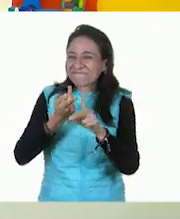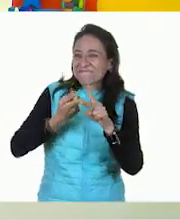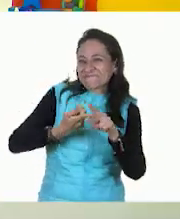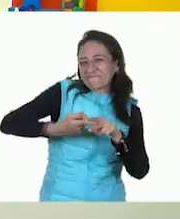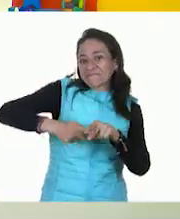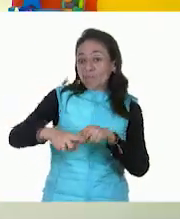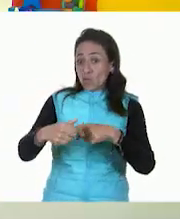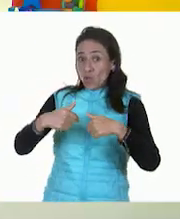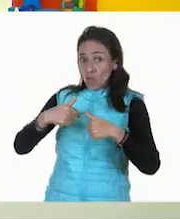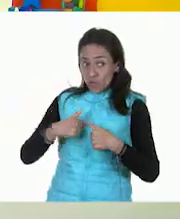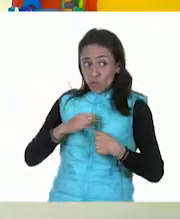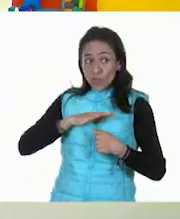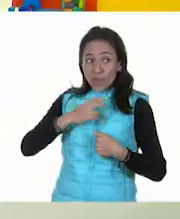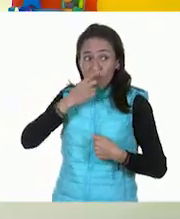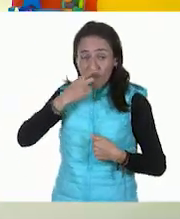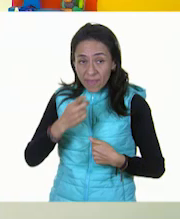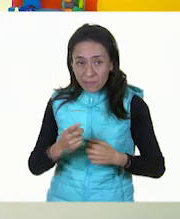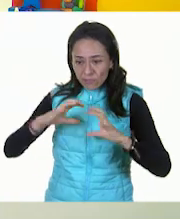yo digo col,